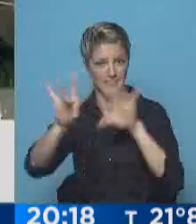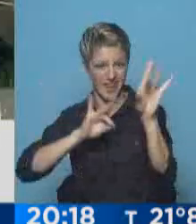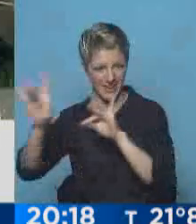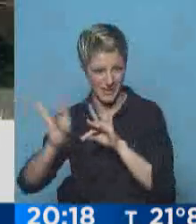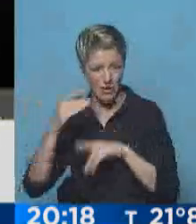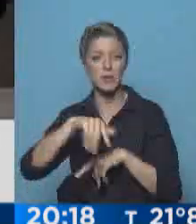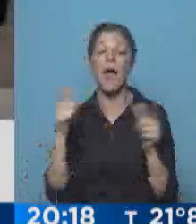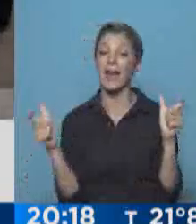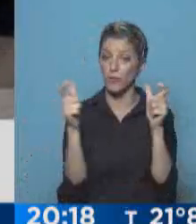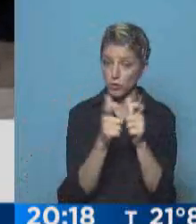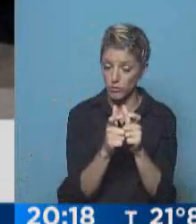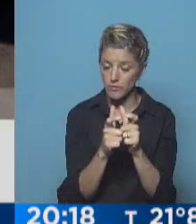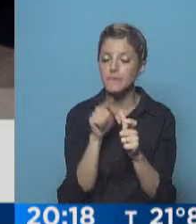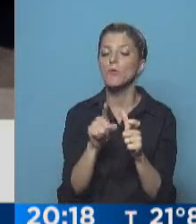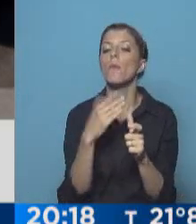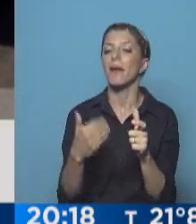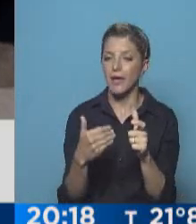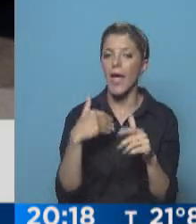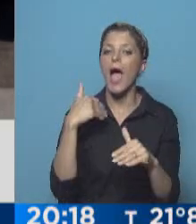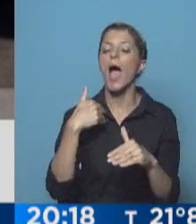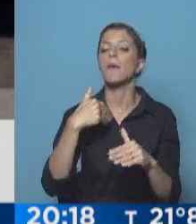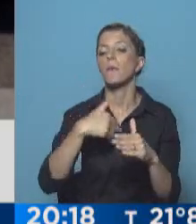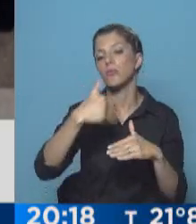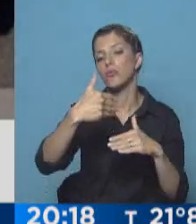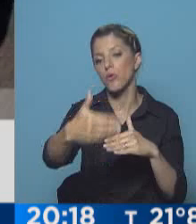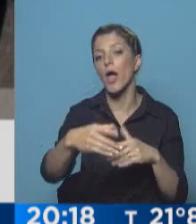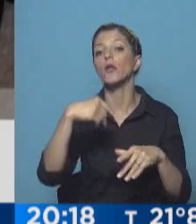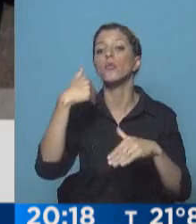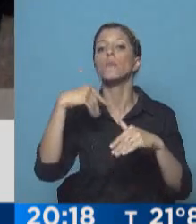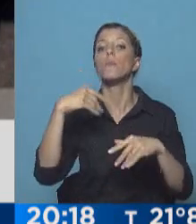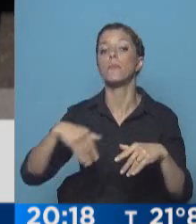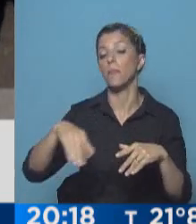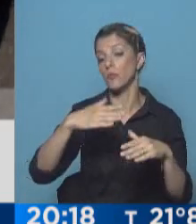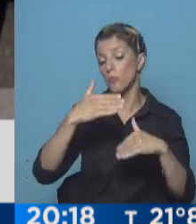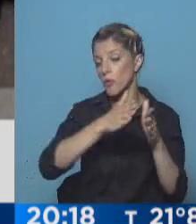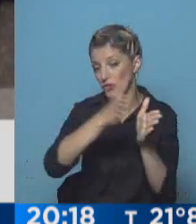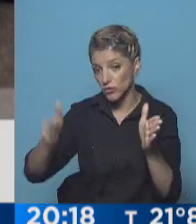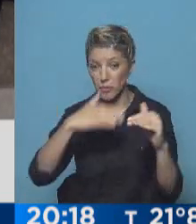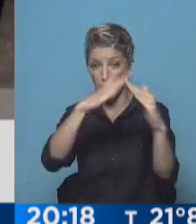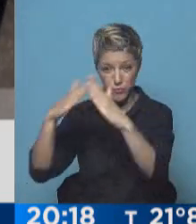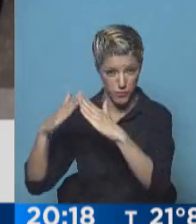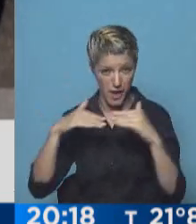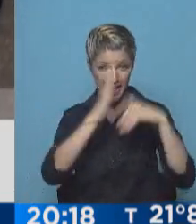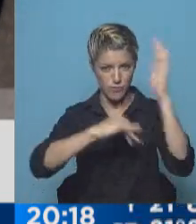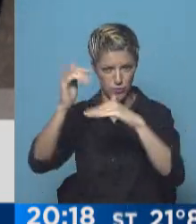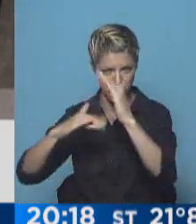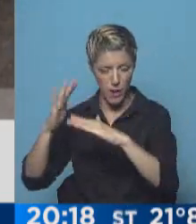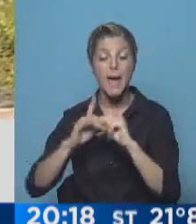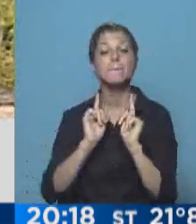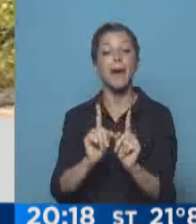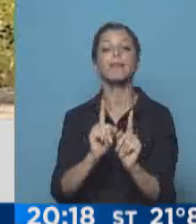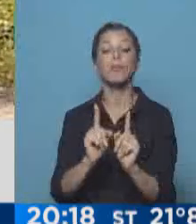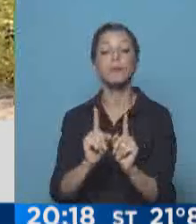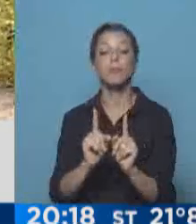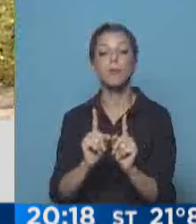reunión es la posibilidad de avanzar en un proceso de urbanización del predio, para lo cual le hemos